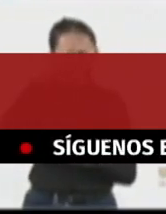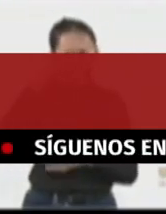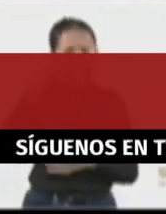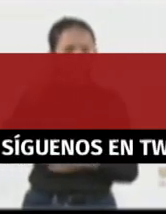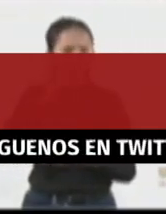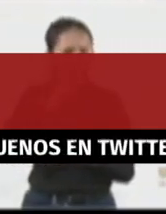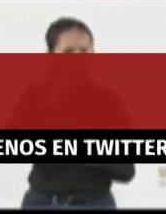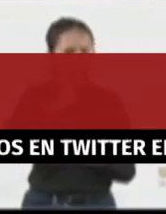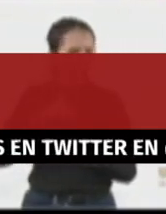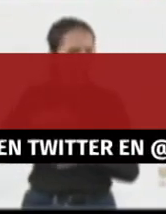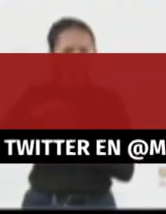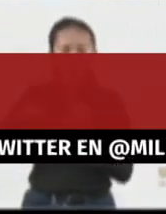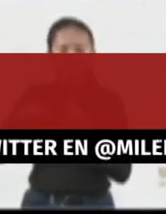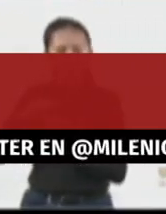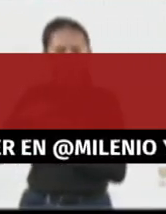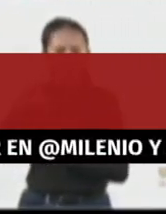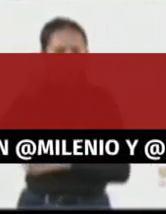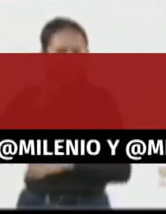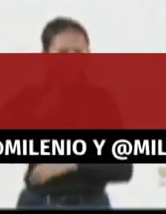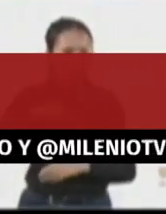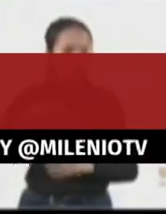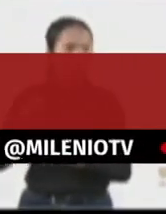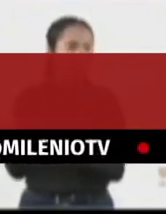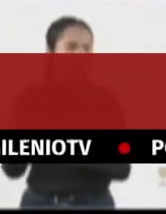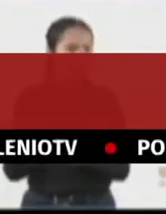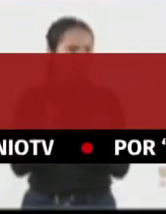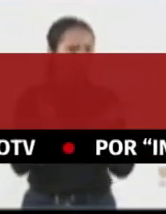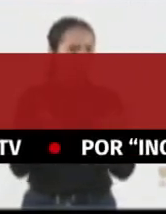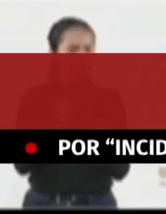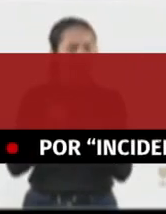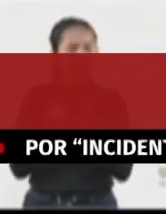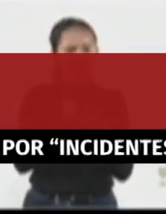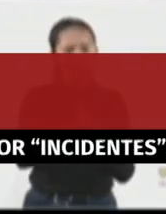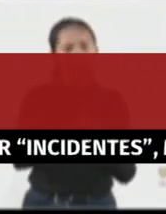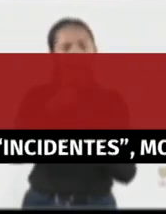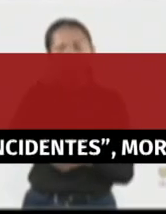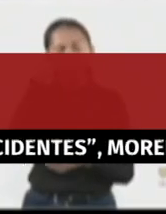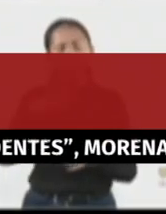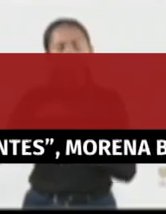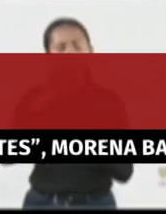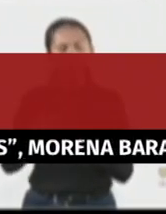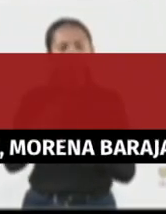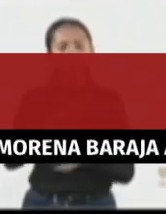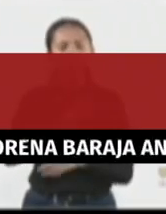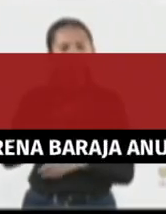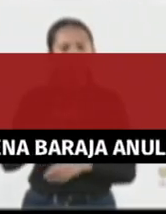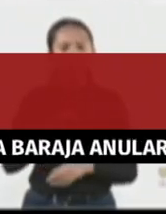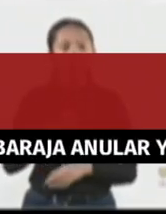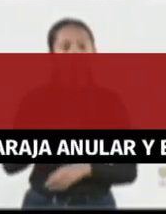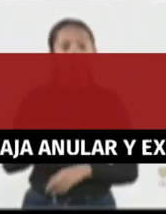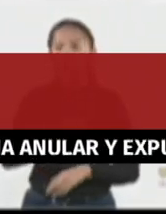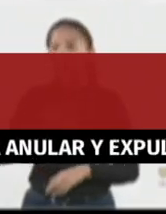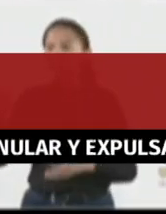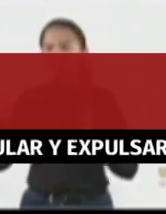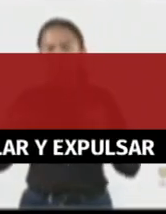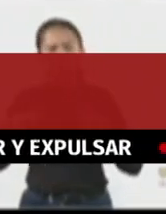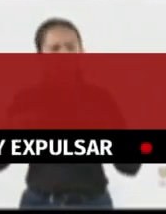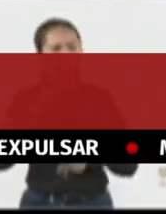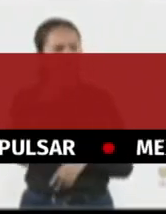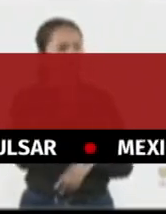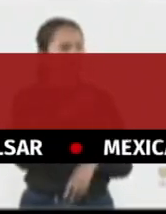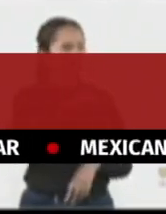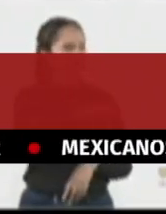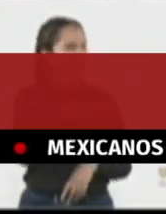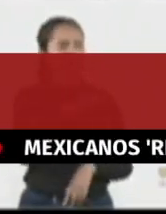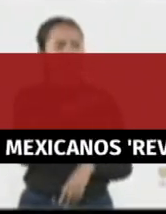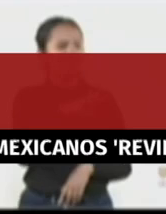siempre aliadas para poder salir adelante. Que nunca nadie les diga que no pueden hacer lo que ustedes quieren